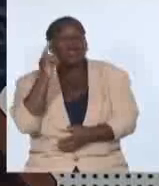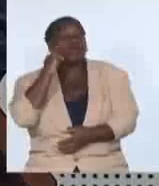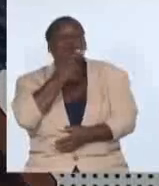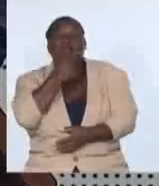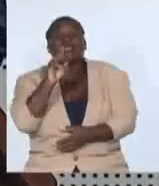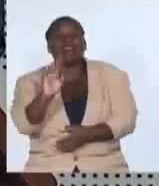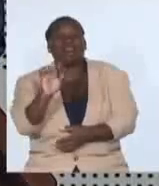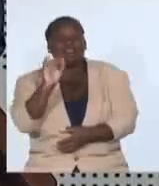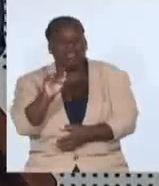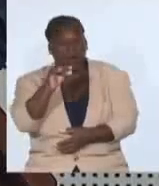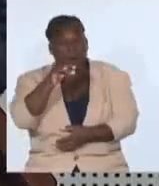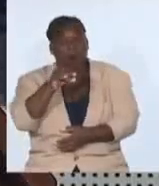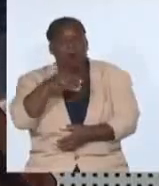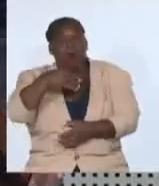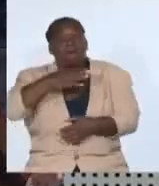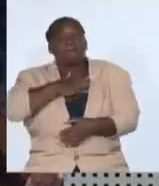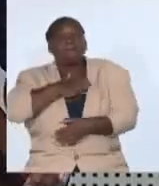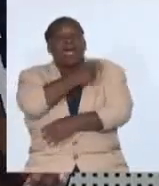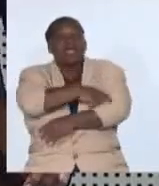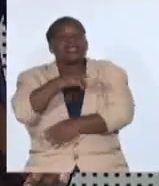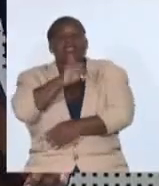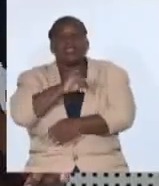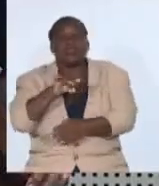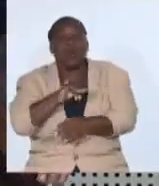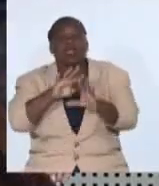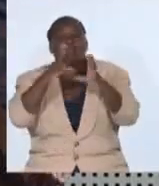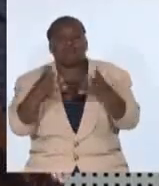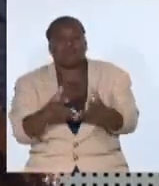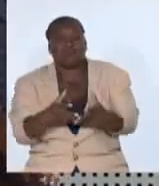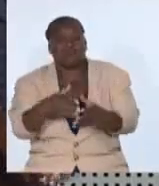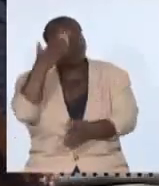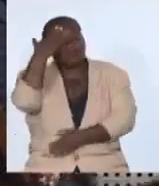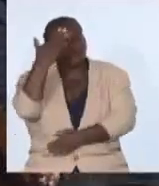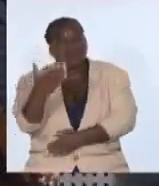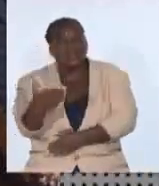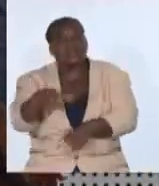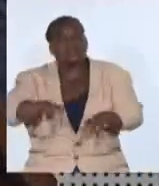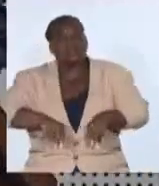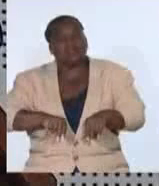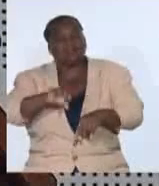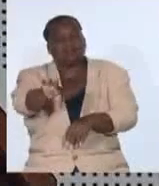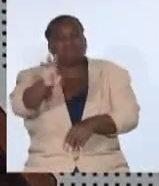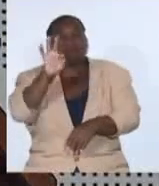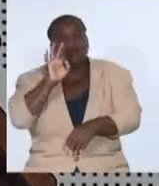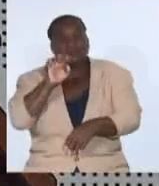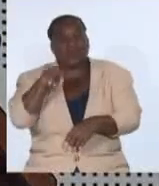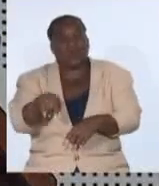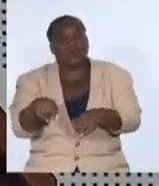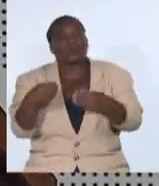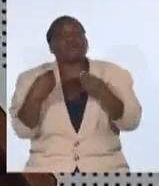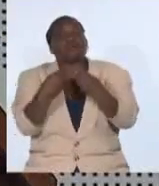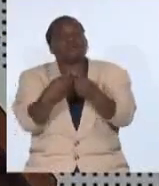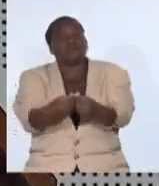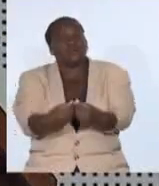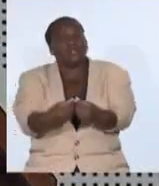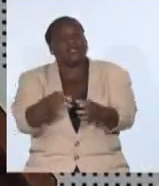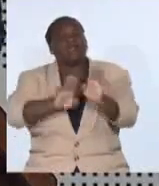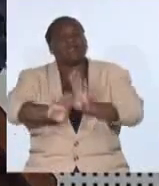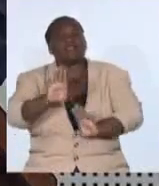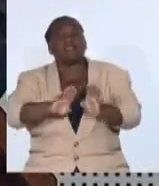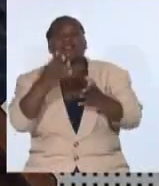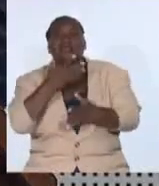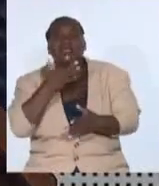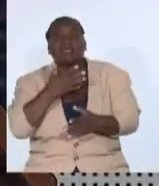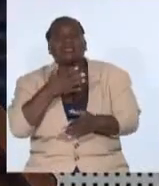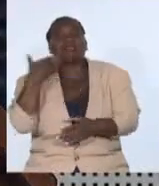humanidad Gracias por aceptar la invitación que hoy nos une en defensa del futuro de las grandes